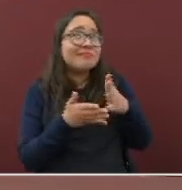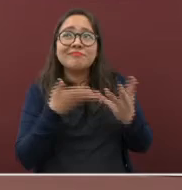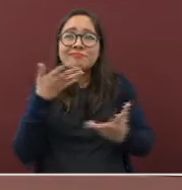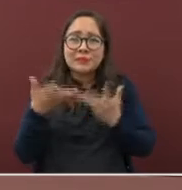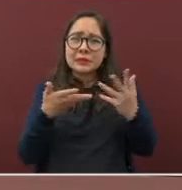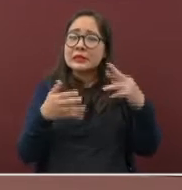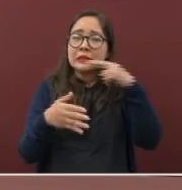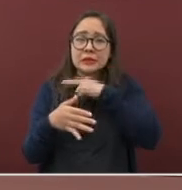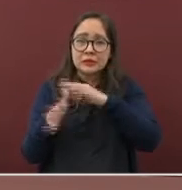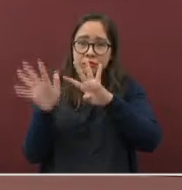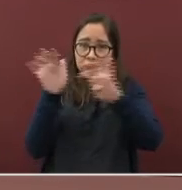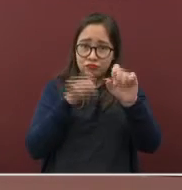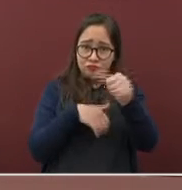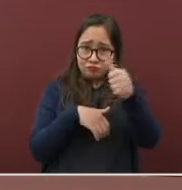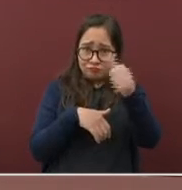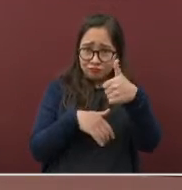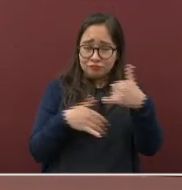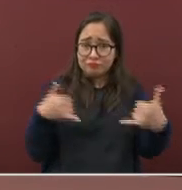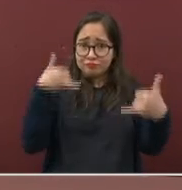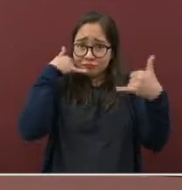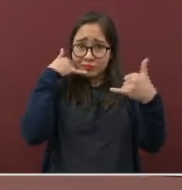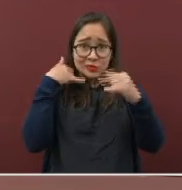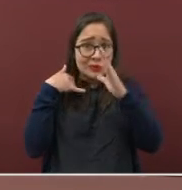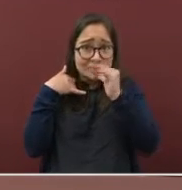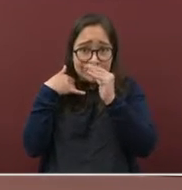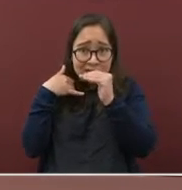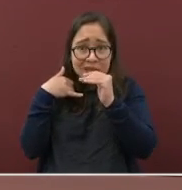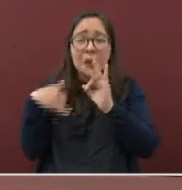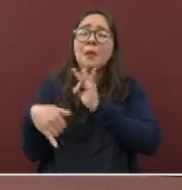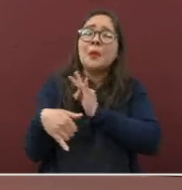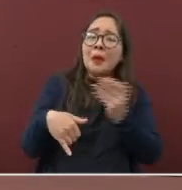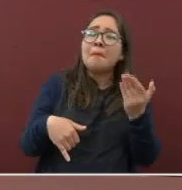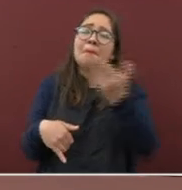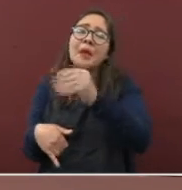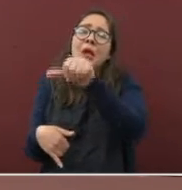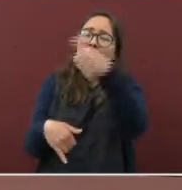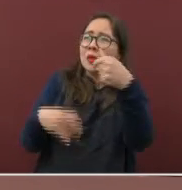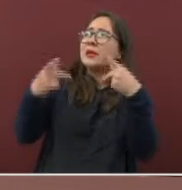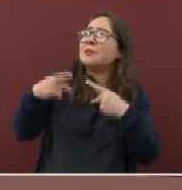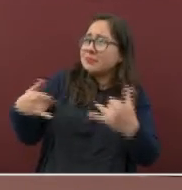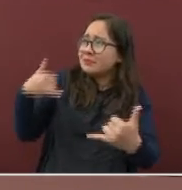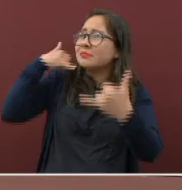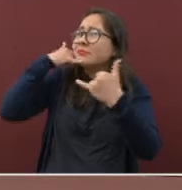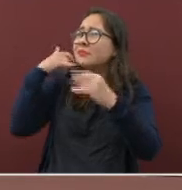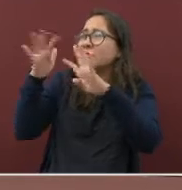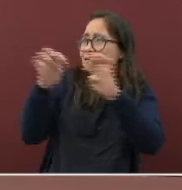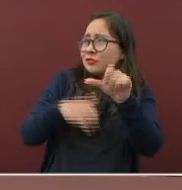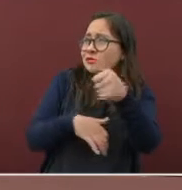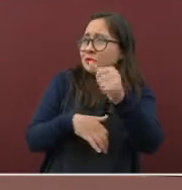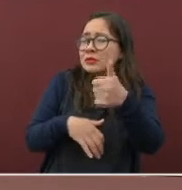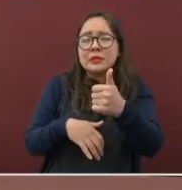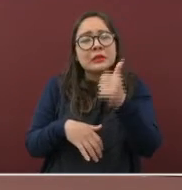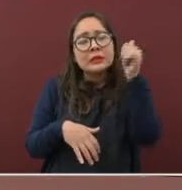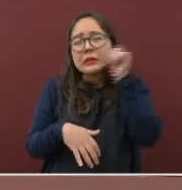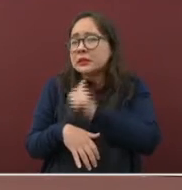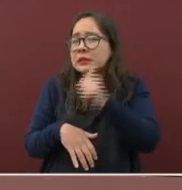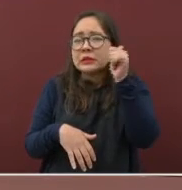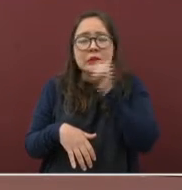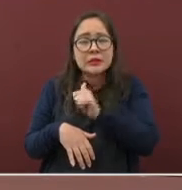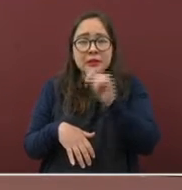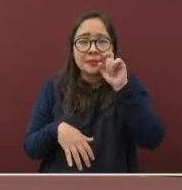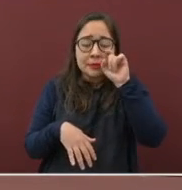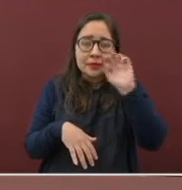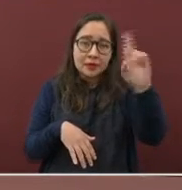llama al 911 si no puedes hacerlo entonces pide que lo haga a alguien más en todo momento debes procurar